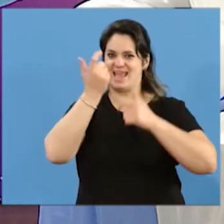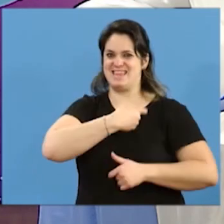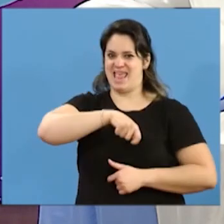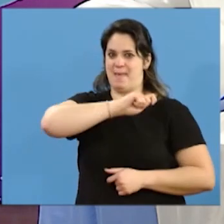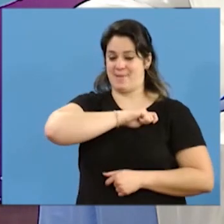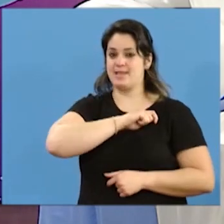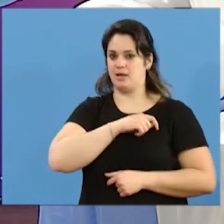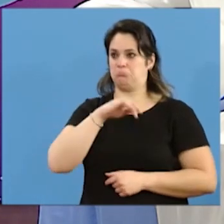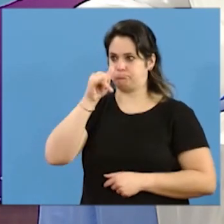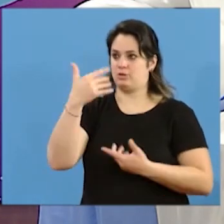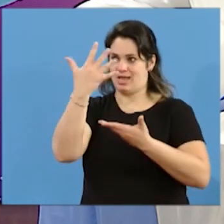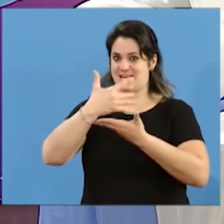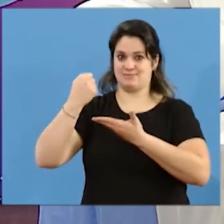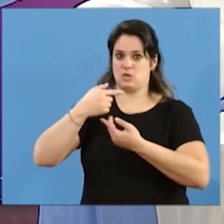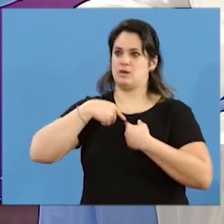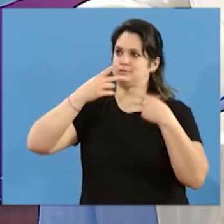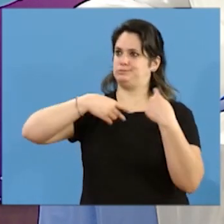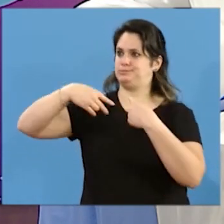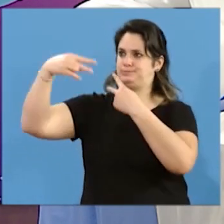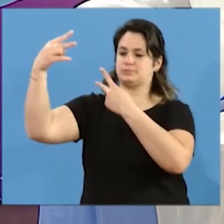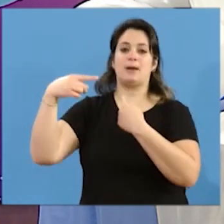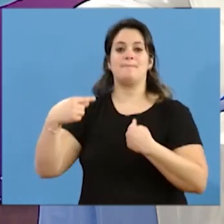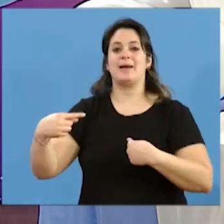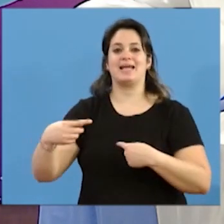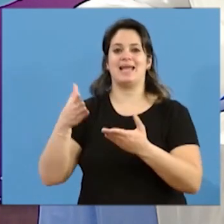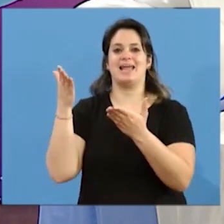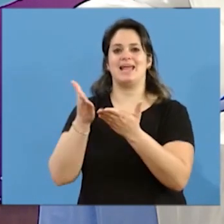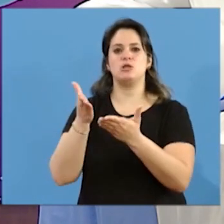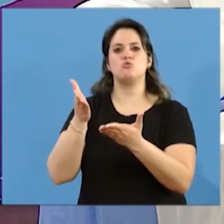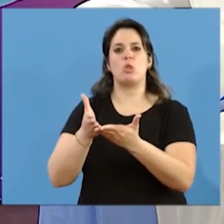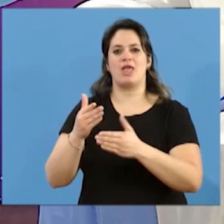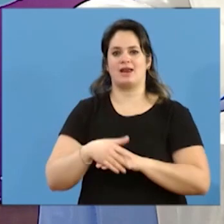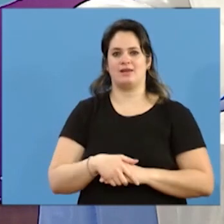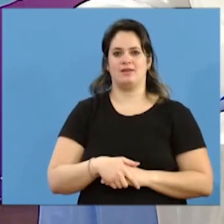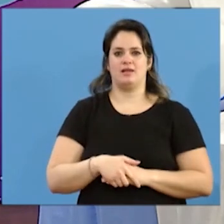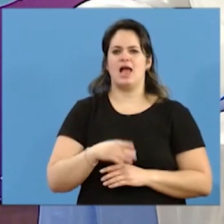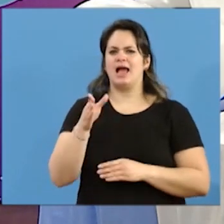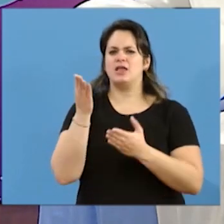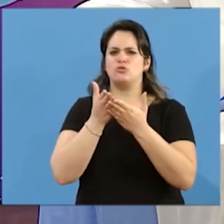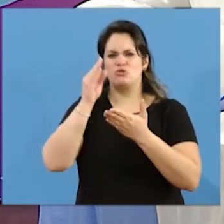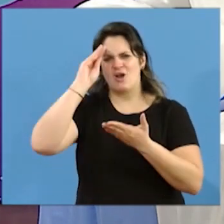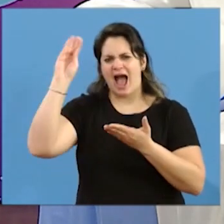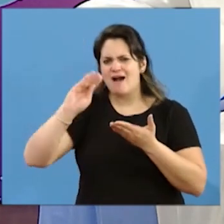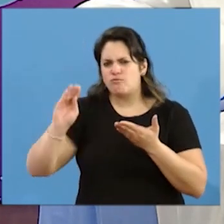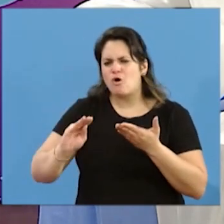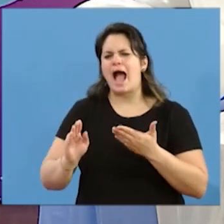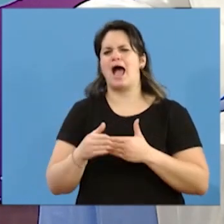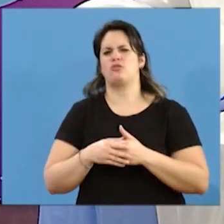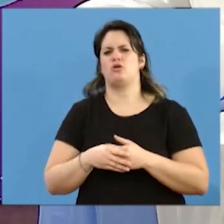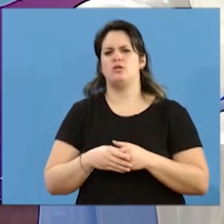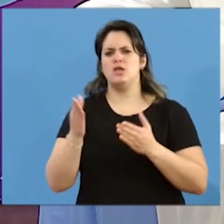irse a España. Sí, a estudiar allá, estudió de abogado,